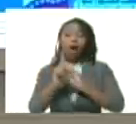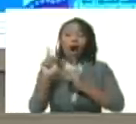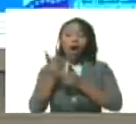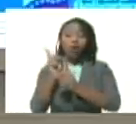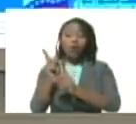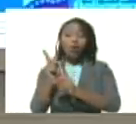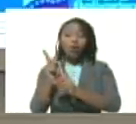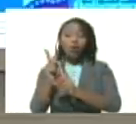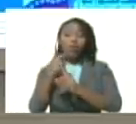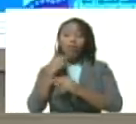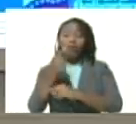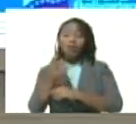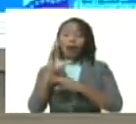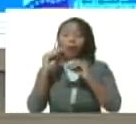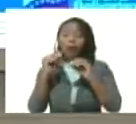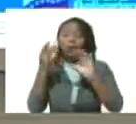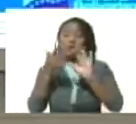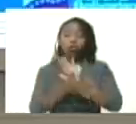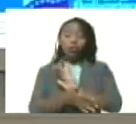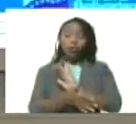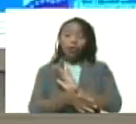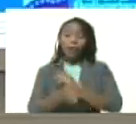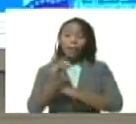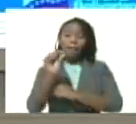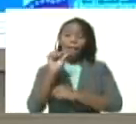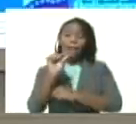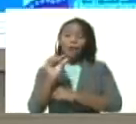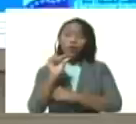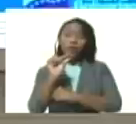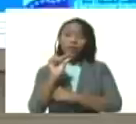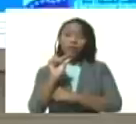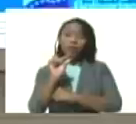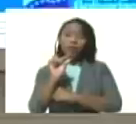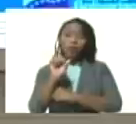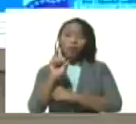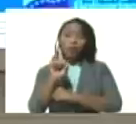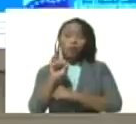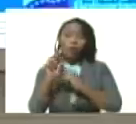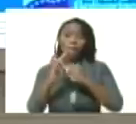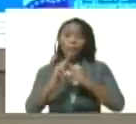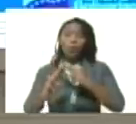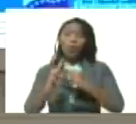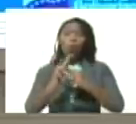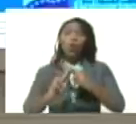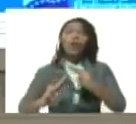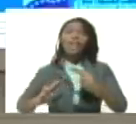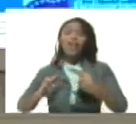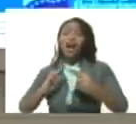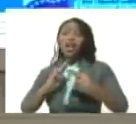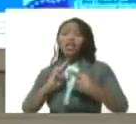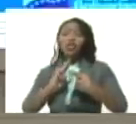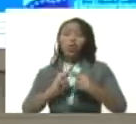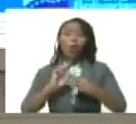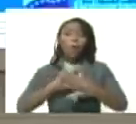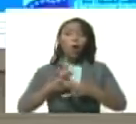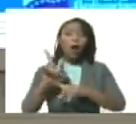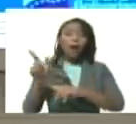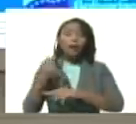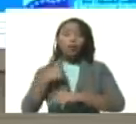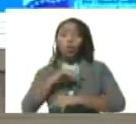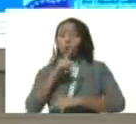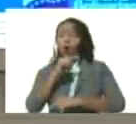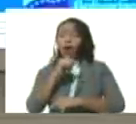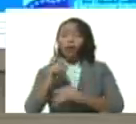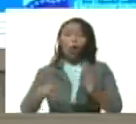estamos hablando de apenas un universo, porque allí no están